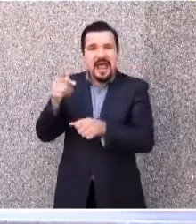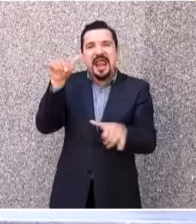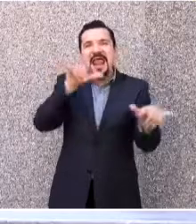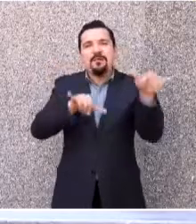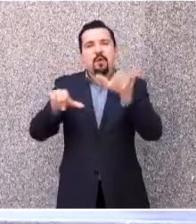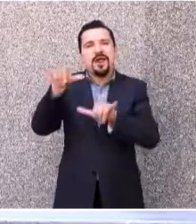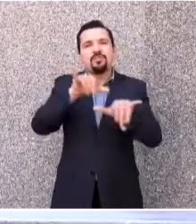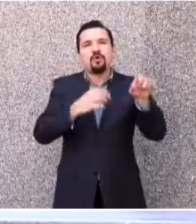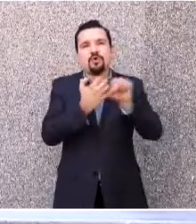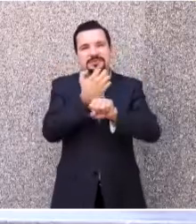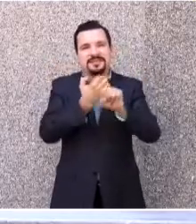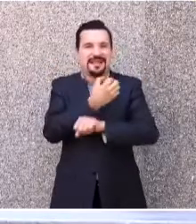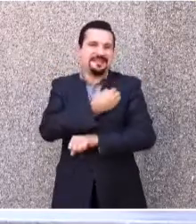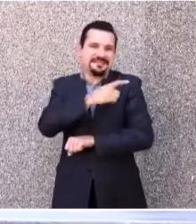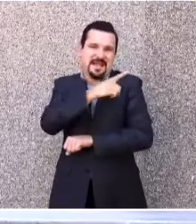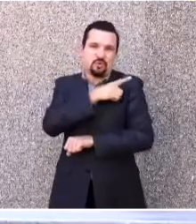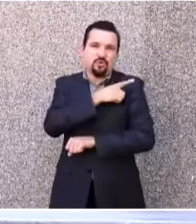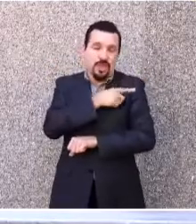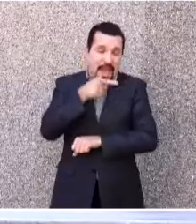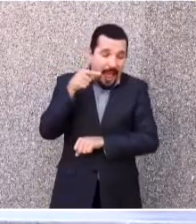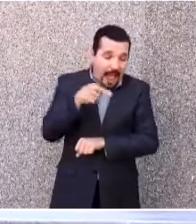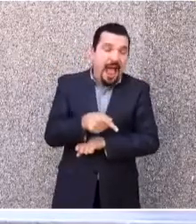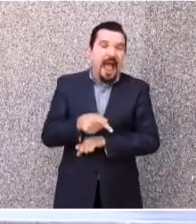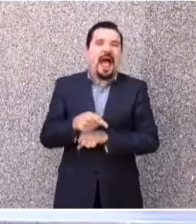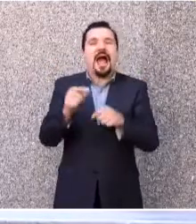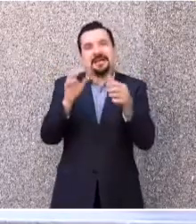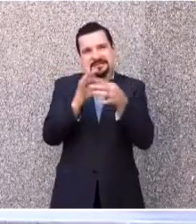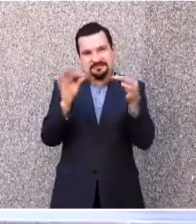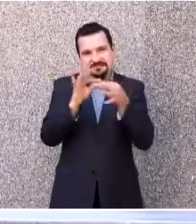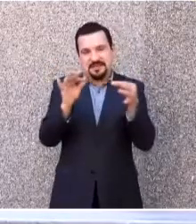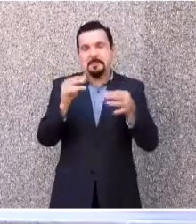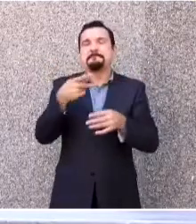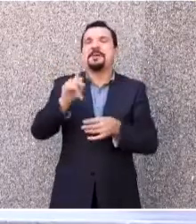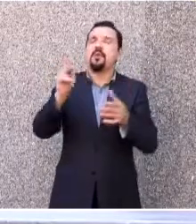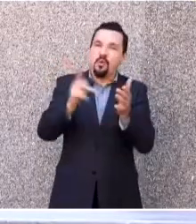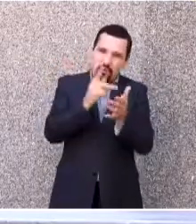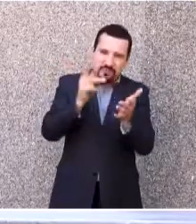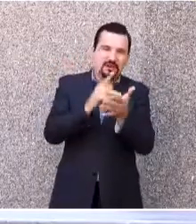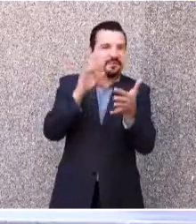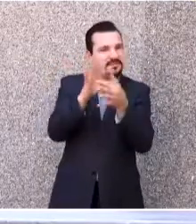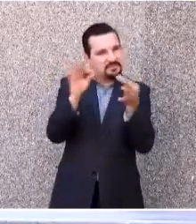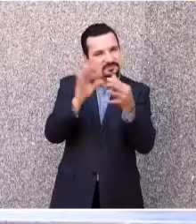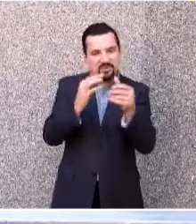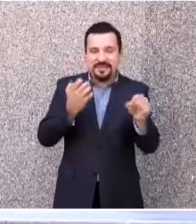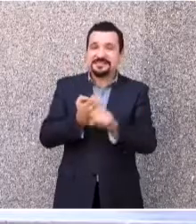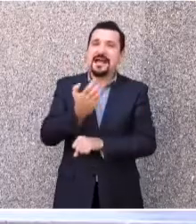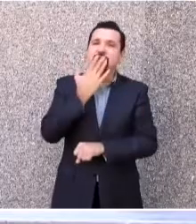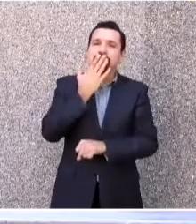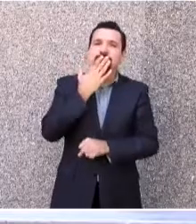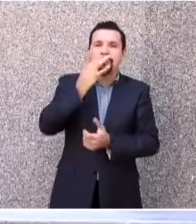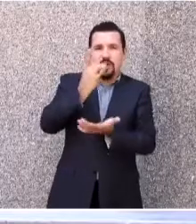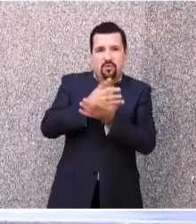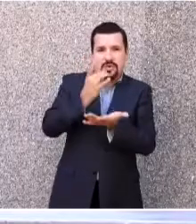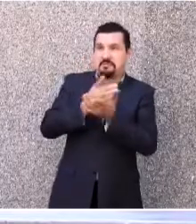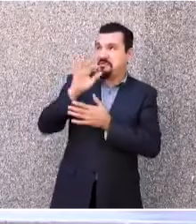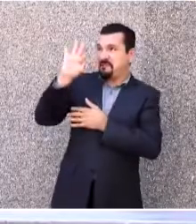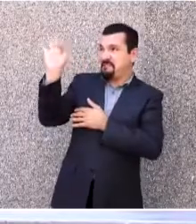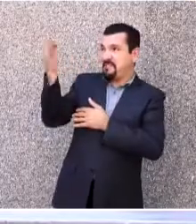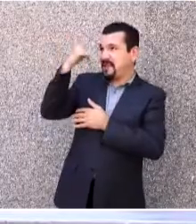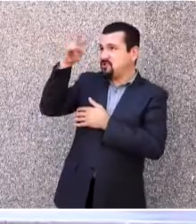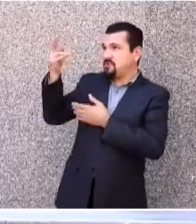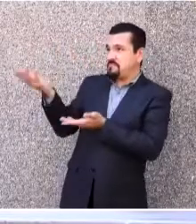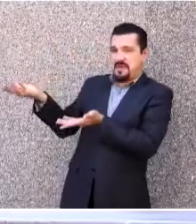Salud Pública. Pero voy a insistir que Sonora no está solamente dependiendo de lo que la federación ha